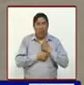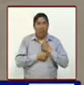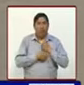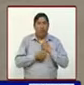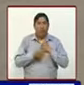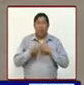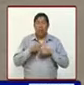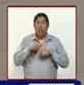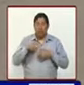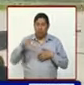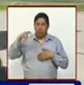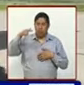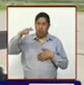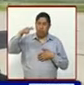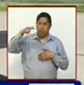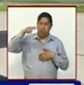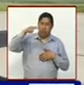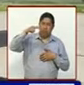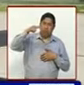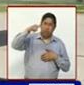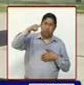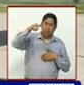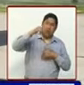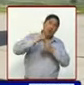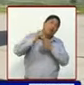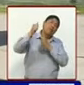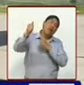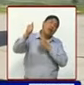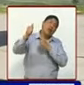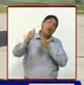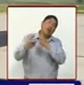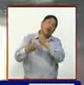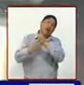Boliviana. Sobrevolaremos las lagunas del Caricari en Potosí para